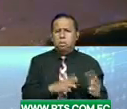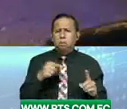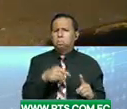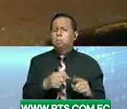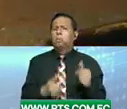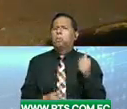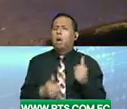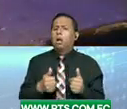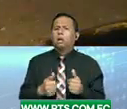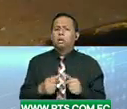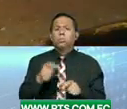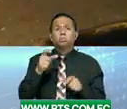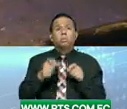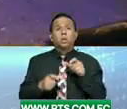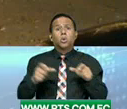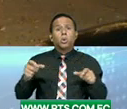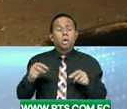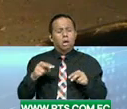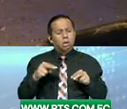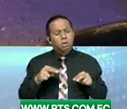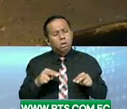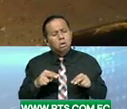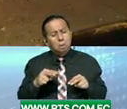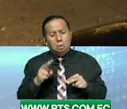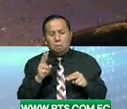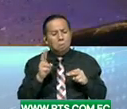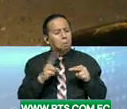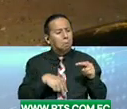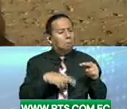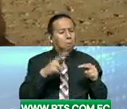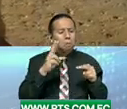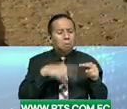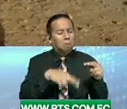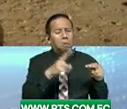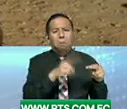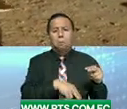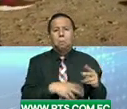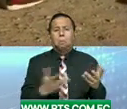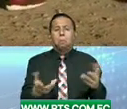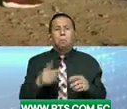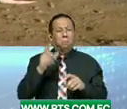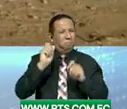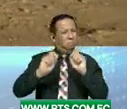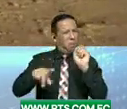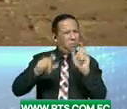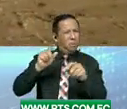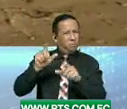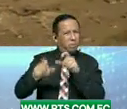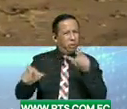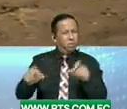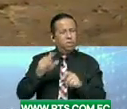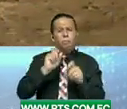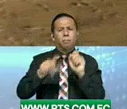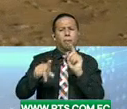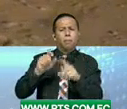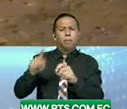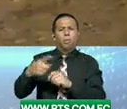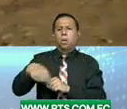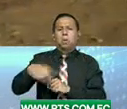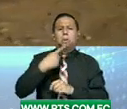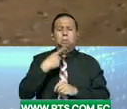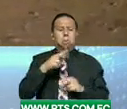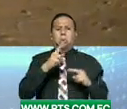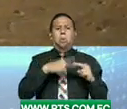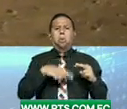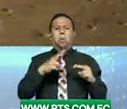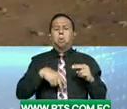Lo reconocen. Hemos también tratado de obtener otros detalles con los moradores y quienes estuvieron aquí. En primera instancia